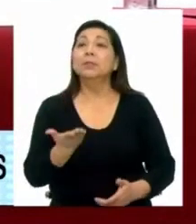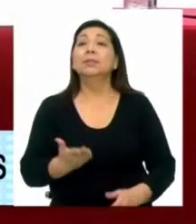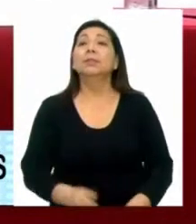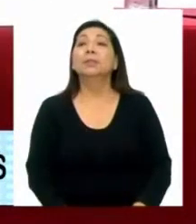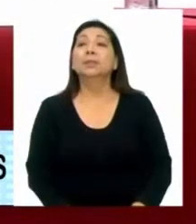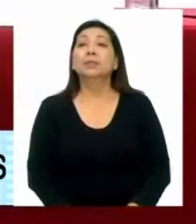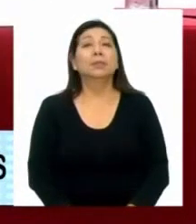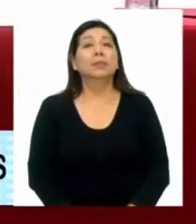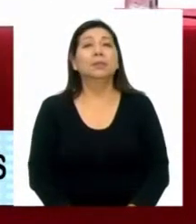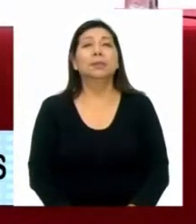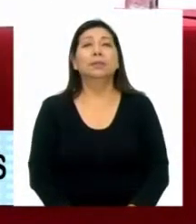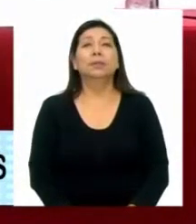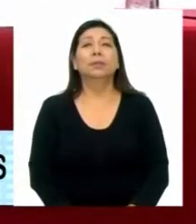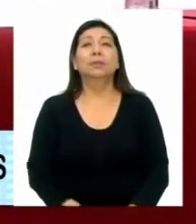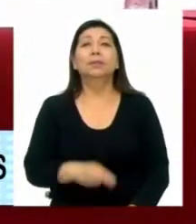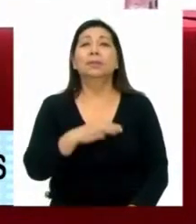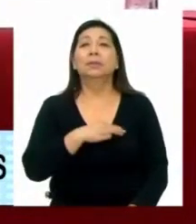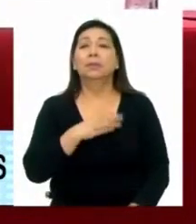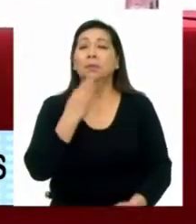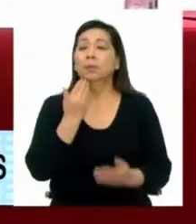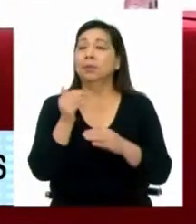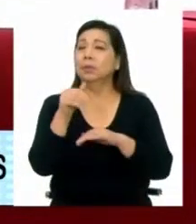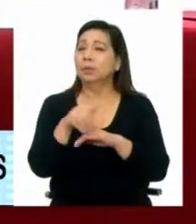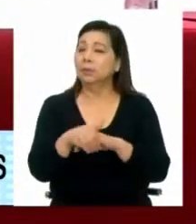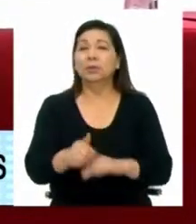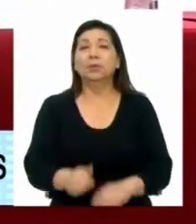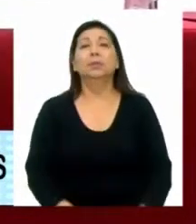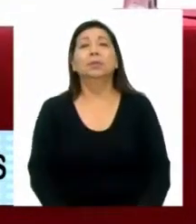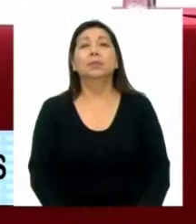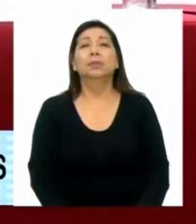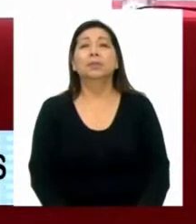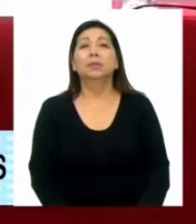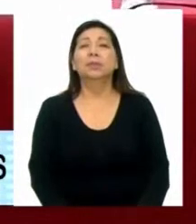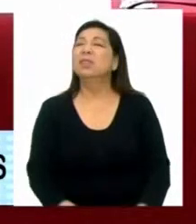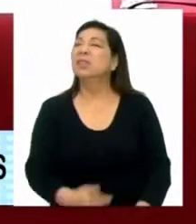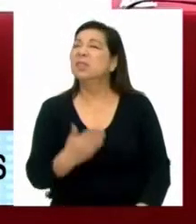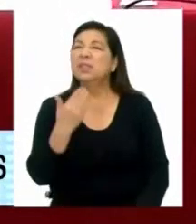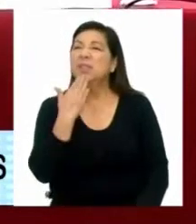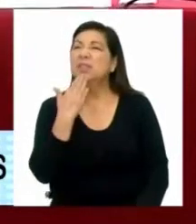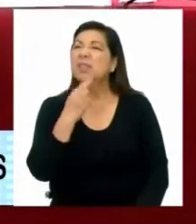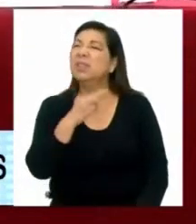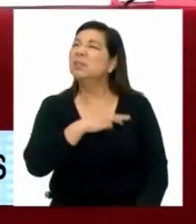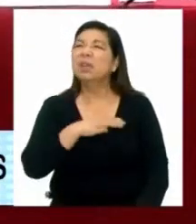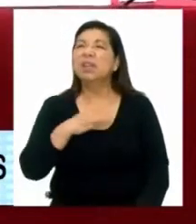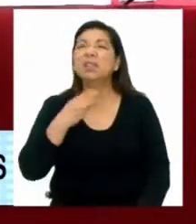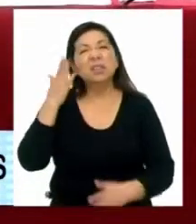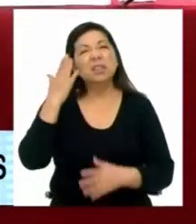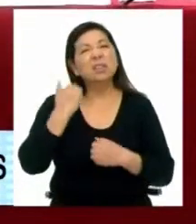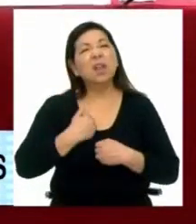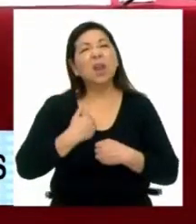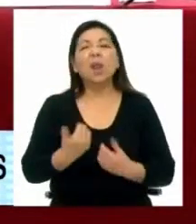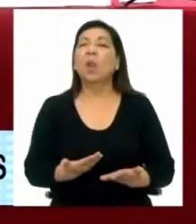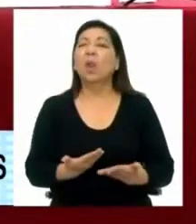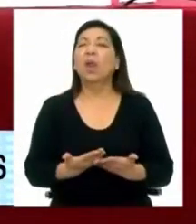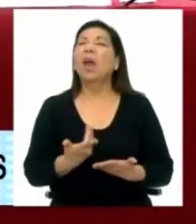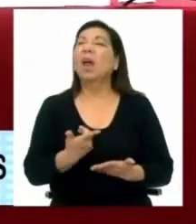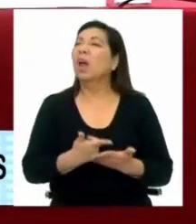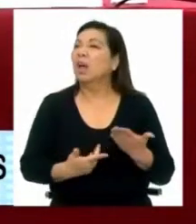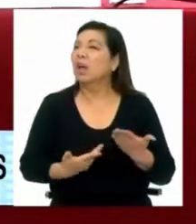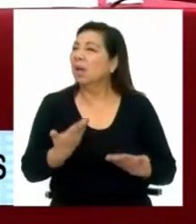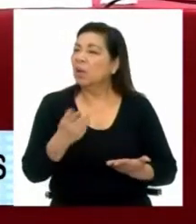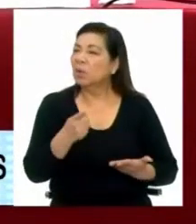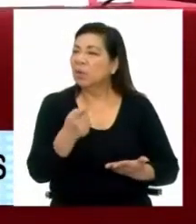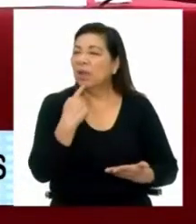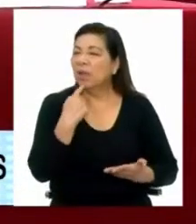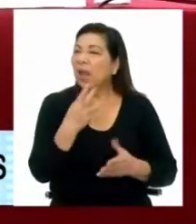Primera ministra, buenas noches. ¿Quién es el ministro del Interior? ¿Qué